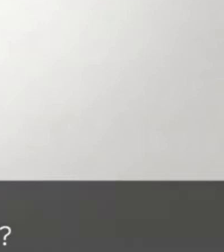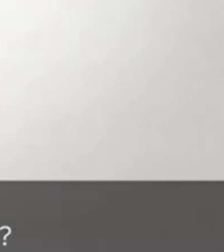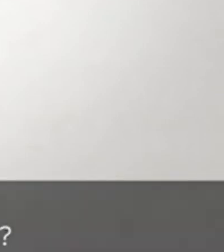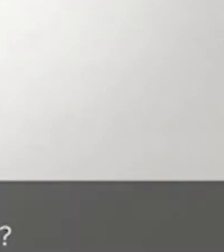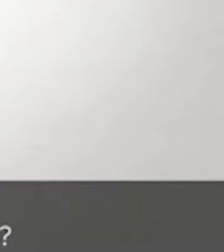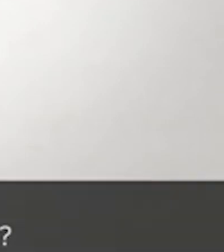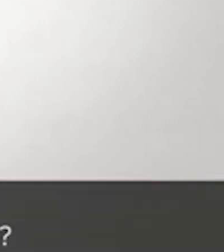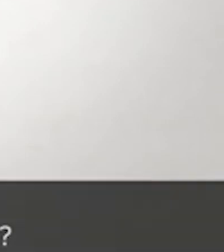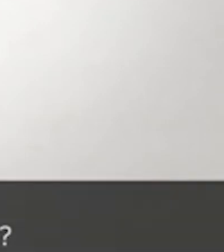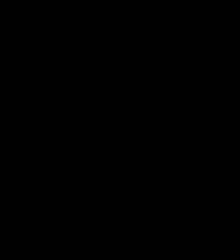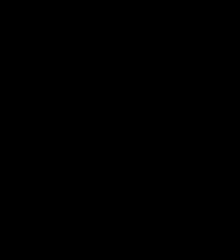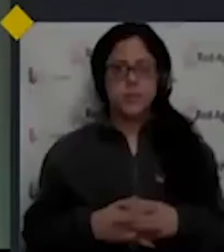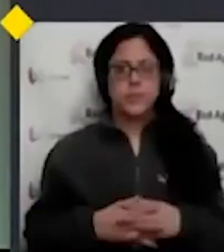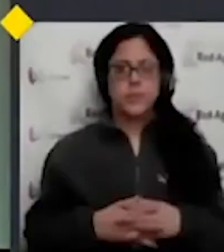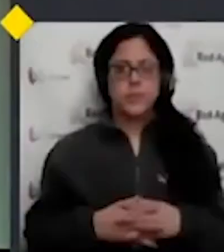world?